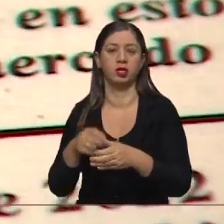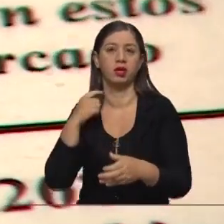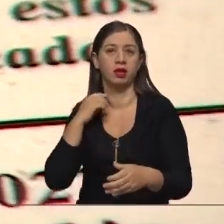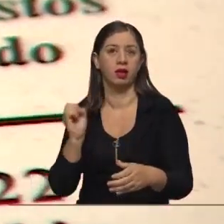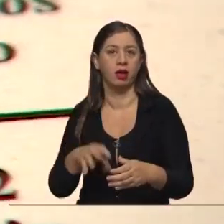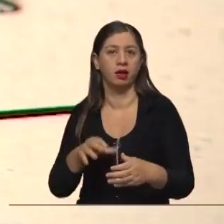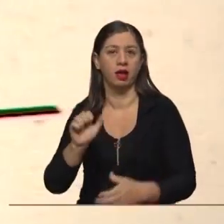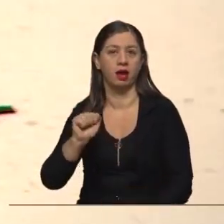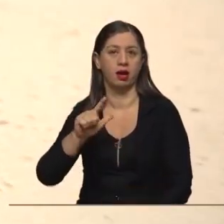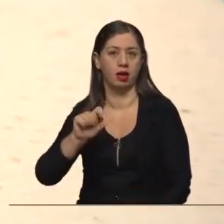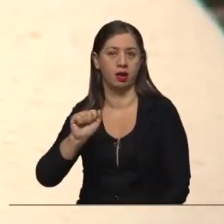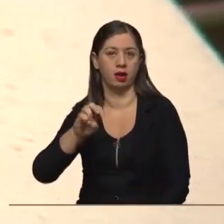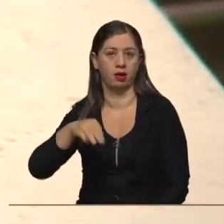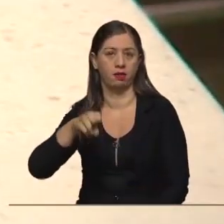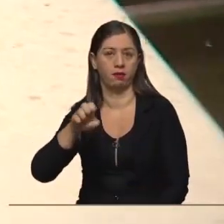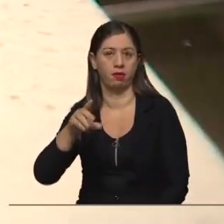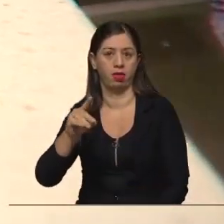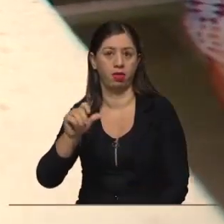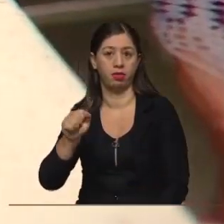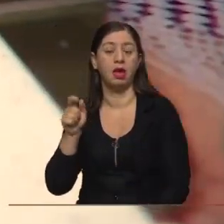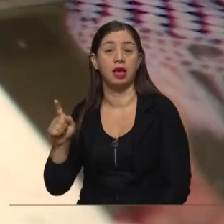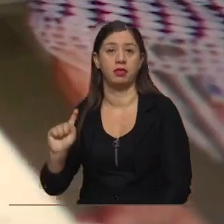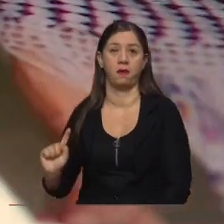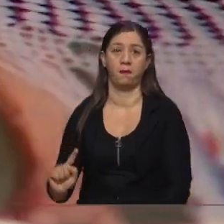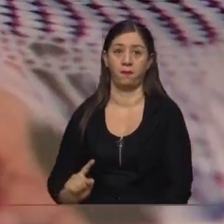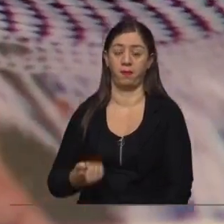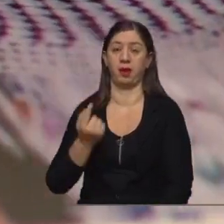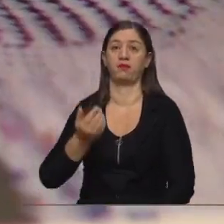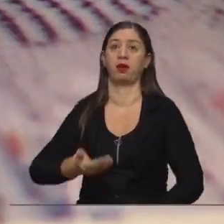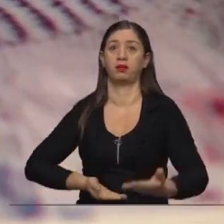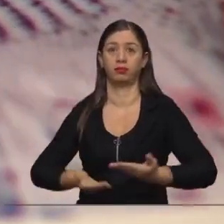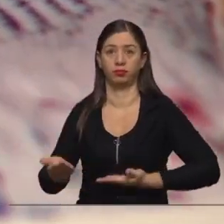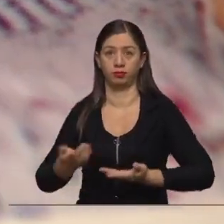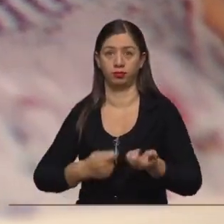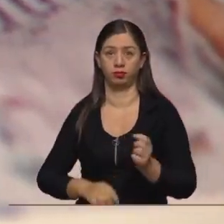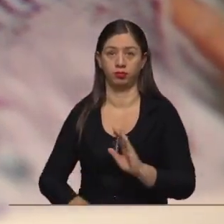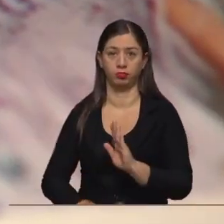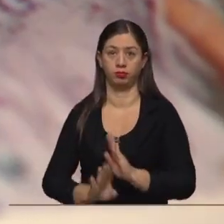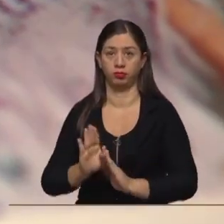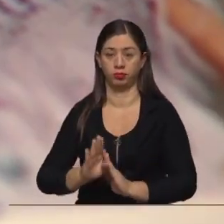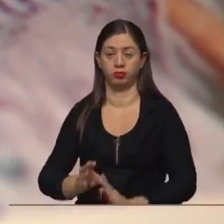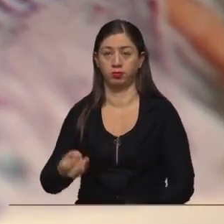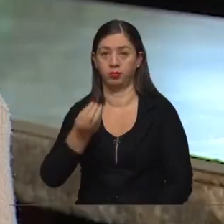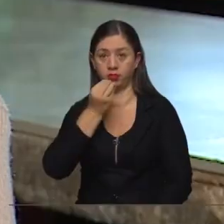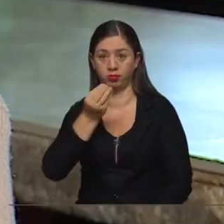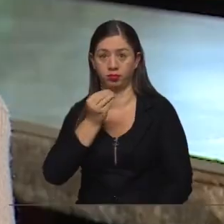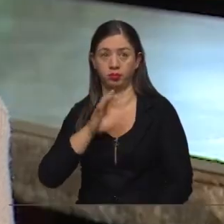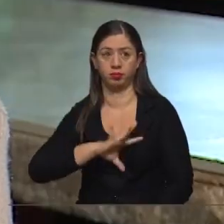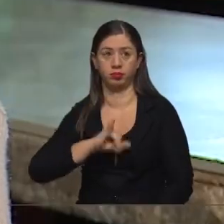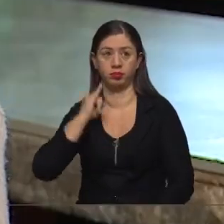por ser una de las comerciantes que le dio desarrollo a este templo de la Alimentación caleña